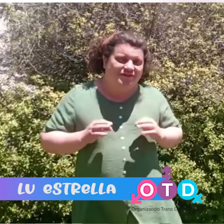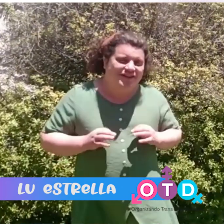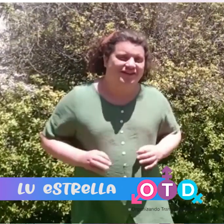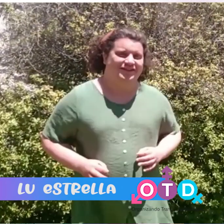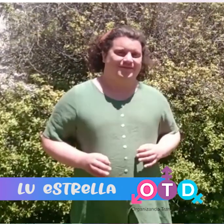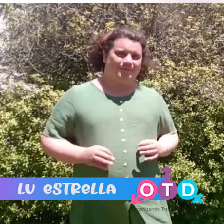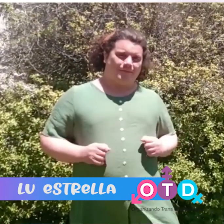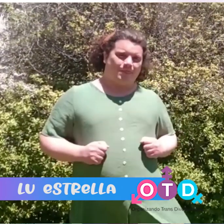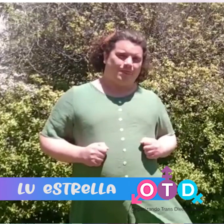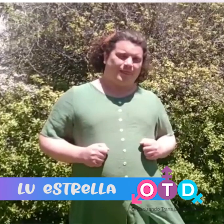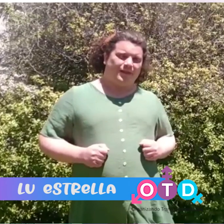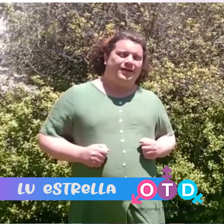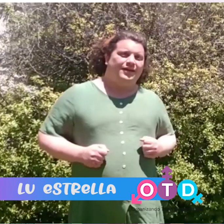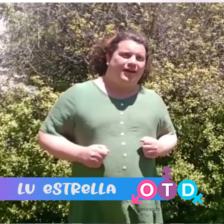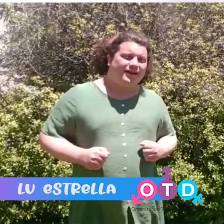pasemos muy bien.